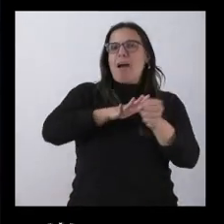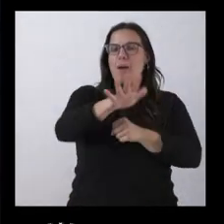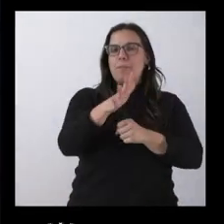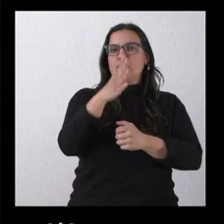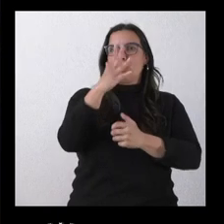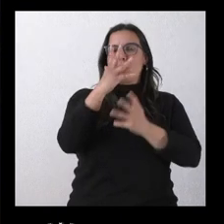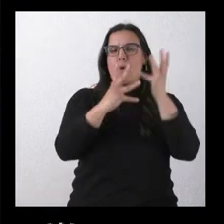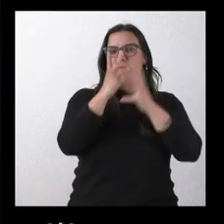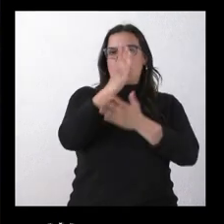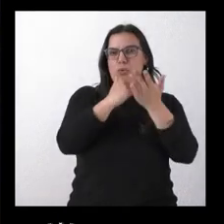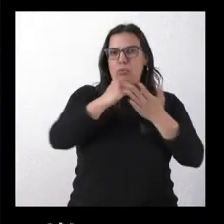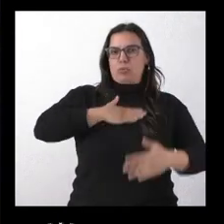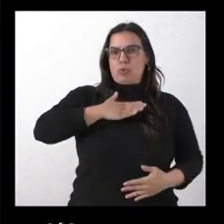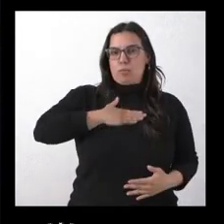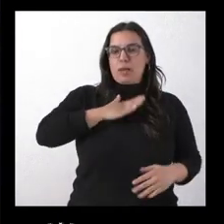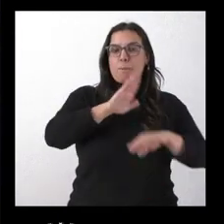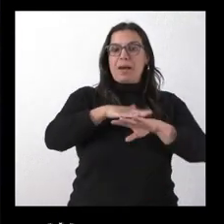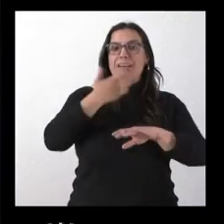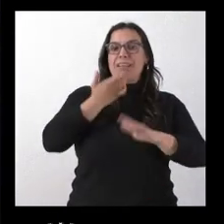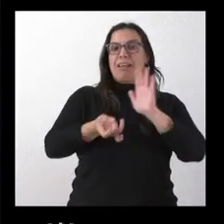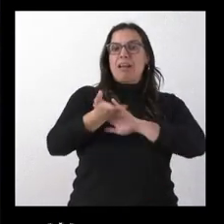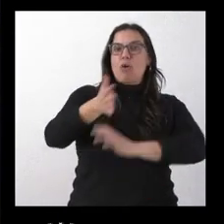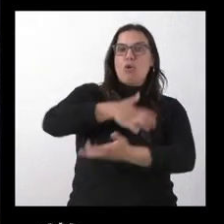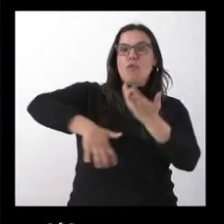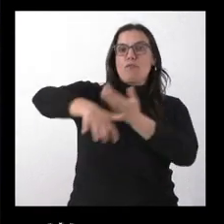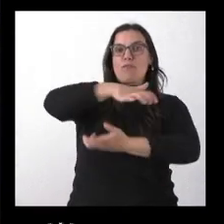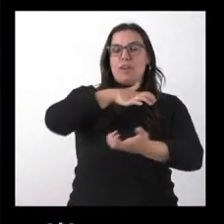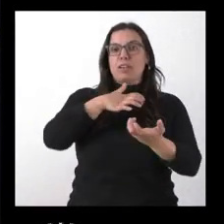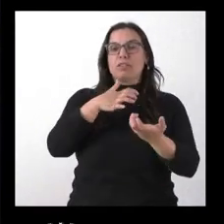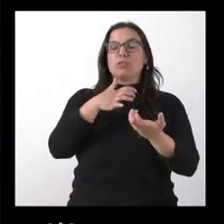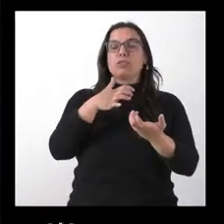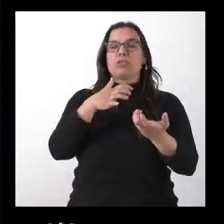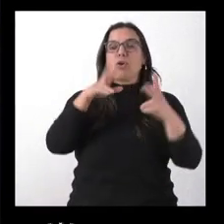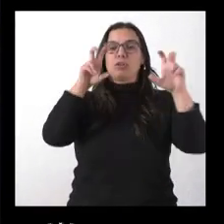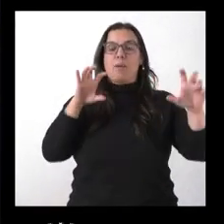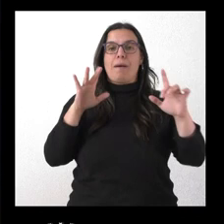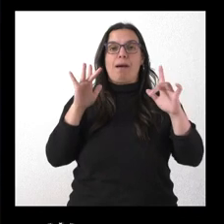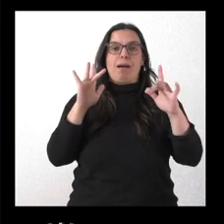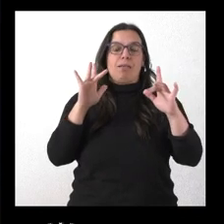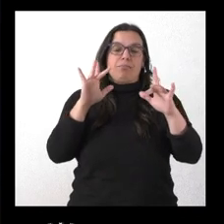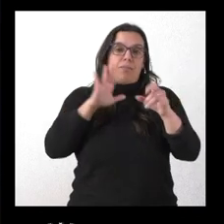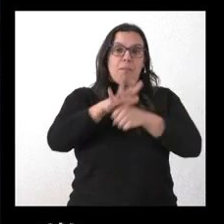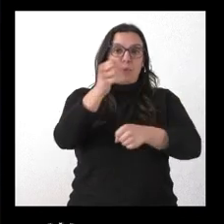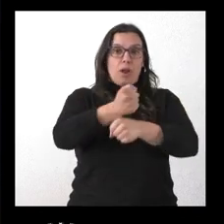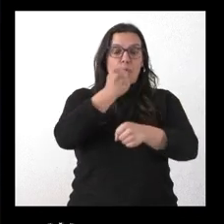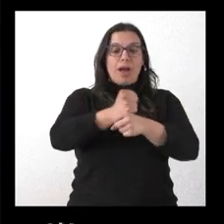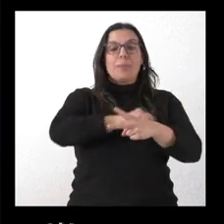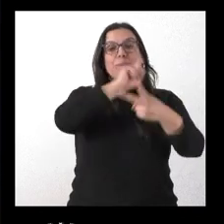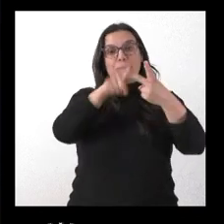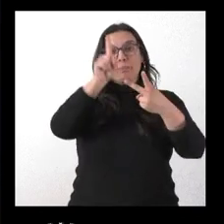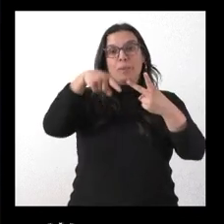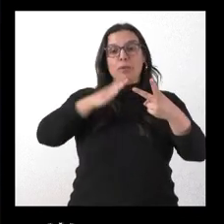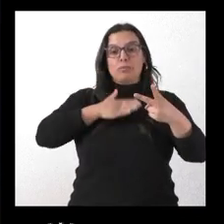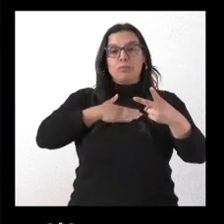autonómica para los conflictos que se pudieran mantener en las relaciones laborales Y en segundo lugar que la junta de castillón